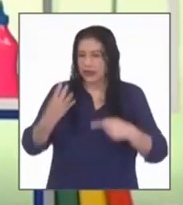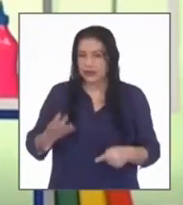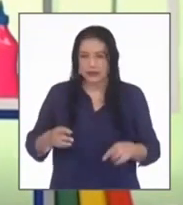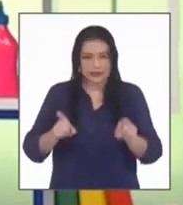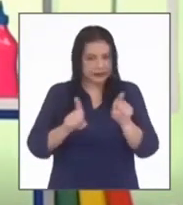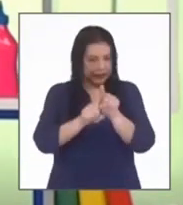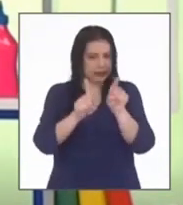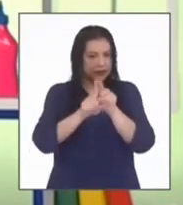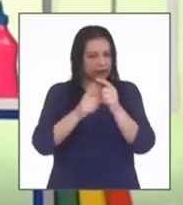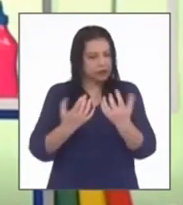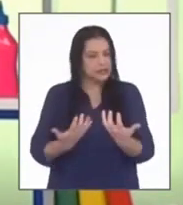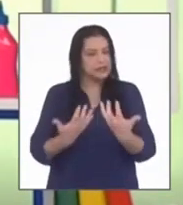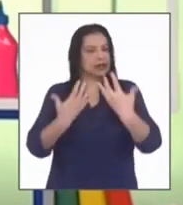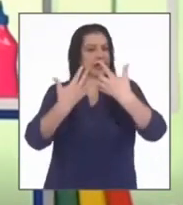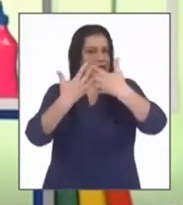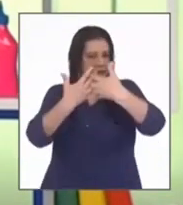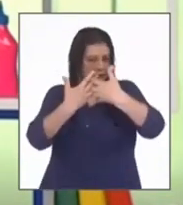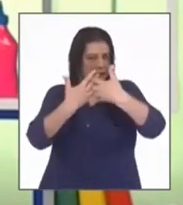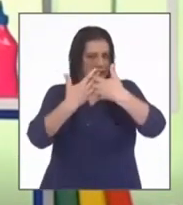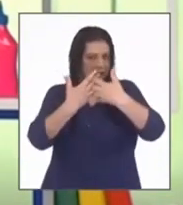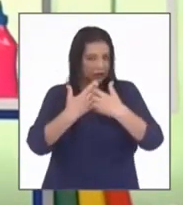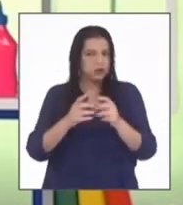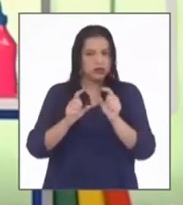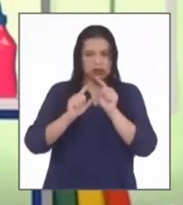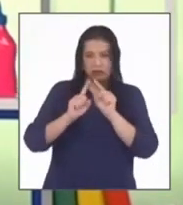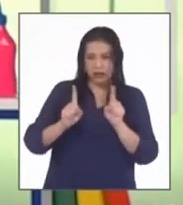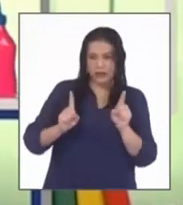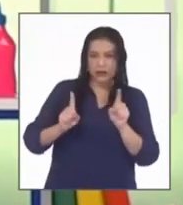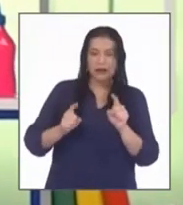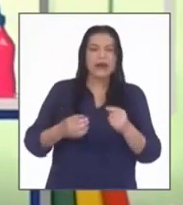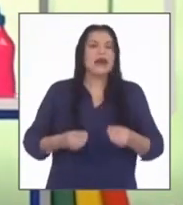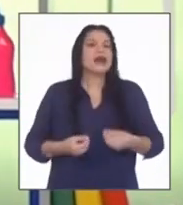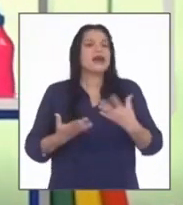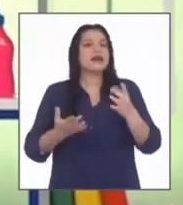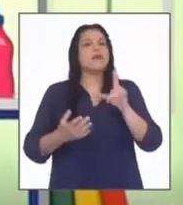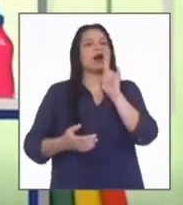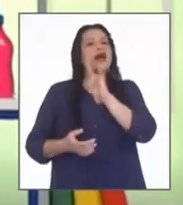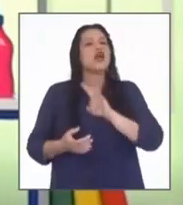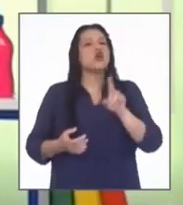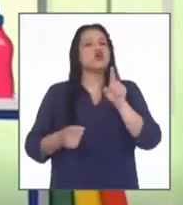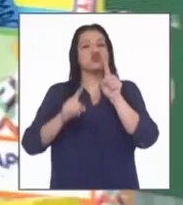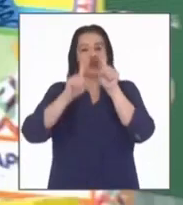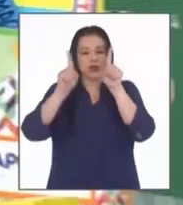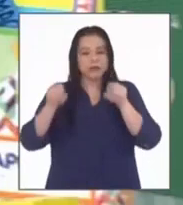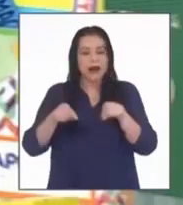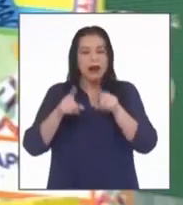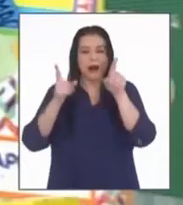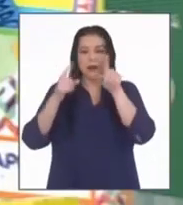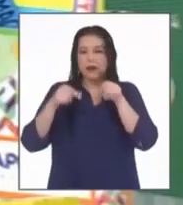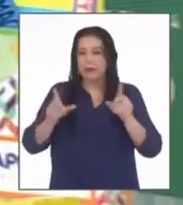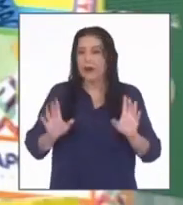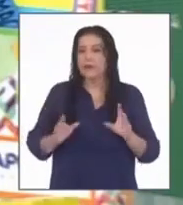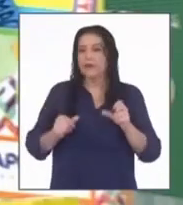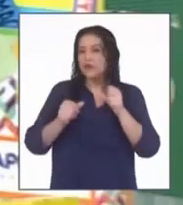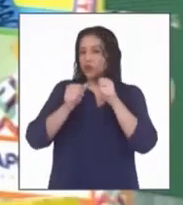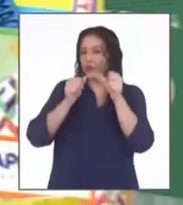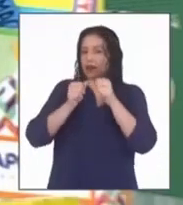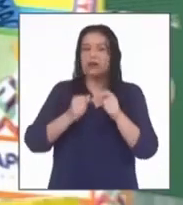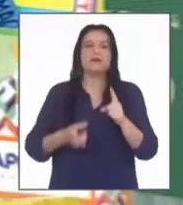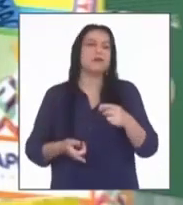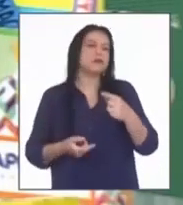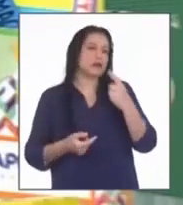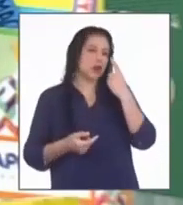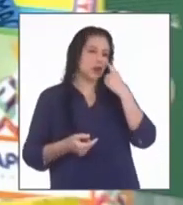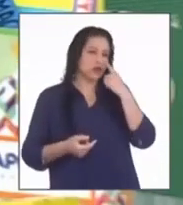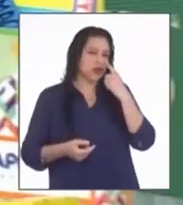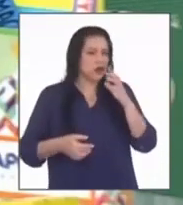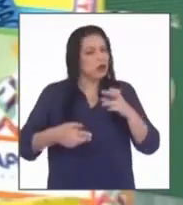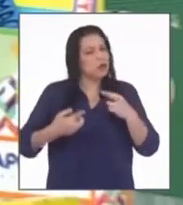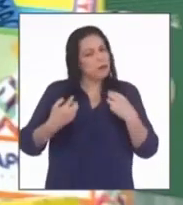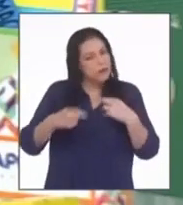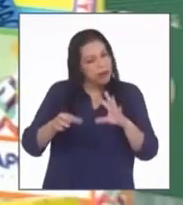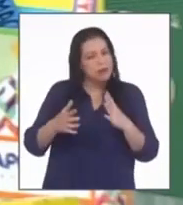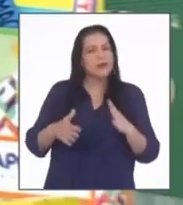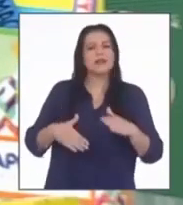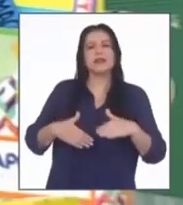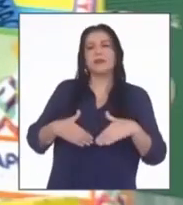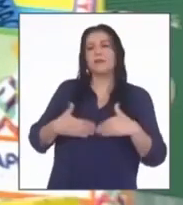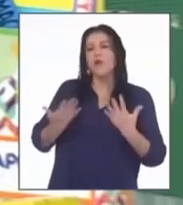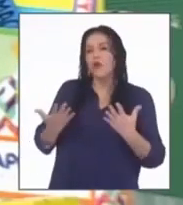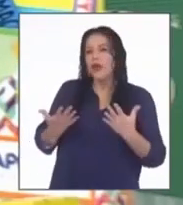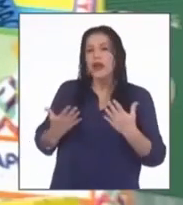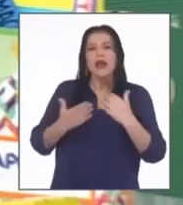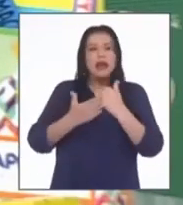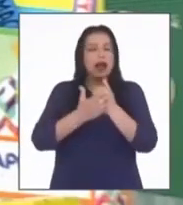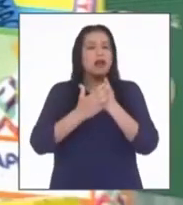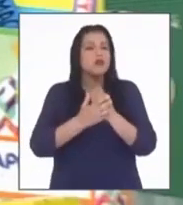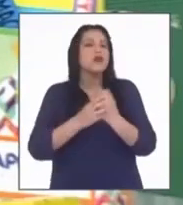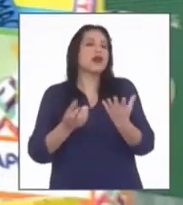vez se relacionaban con desigualdades y generaban el uso de intervalos numéricos. Hemos visto que conocerlos nos permite combatir a nivel